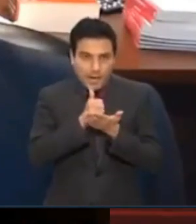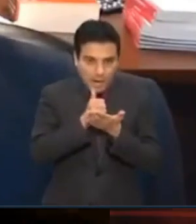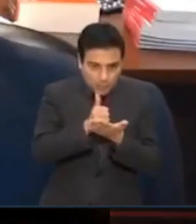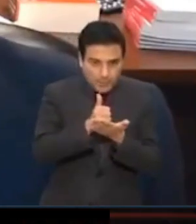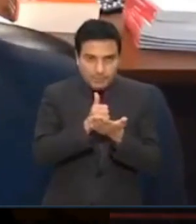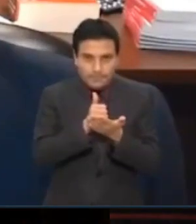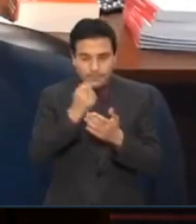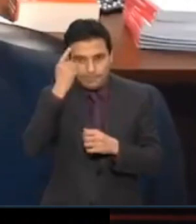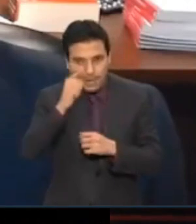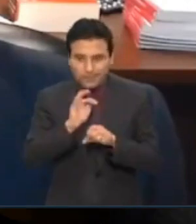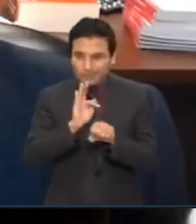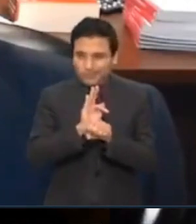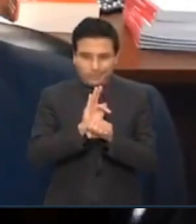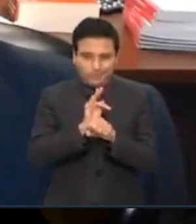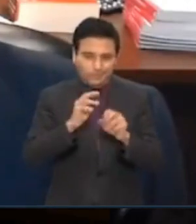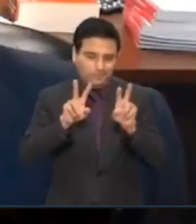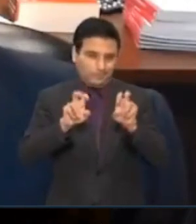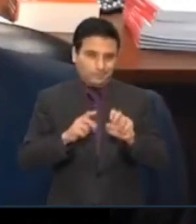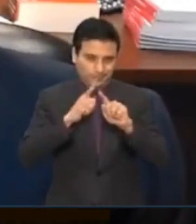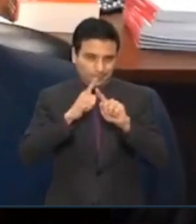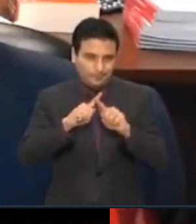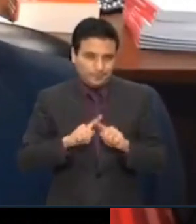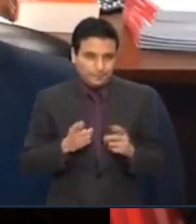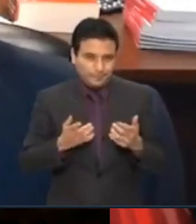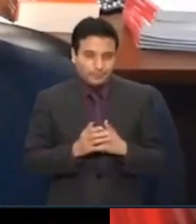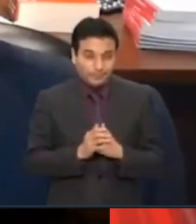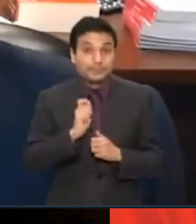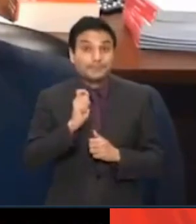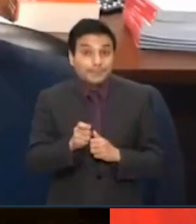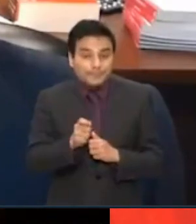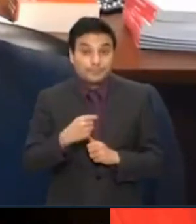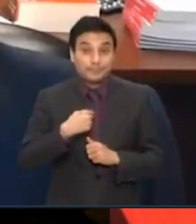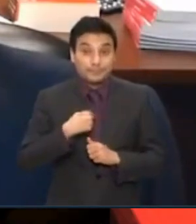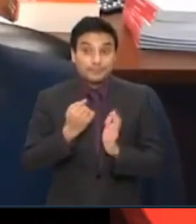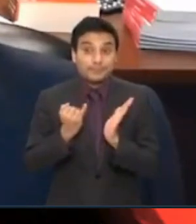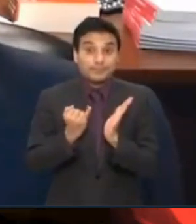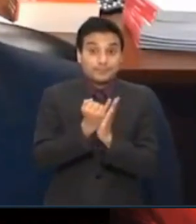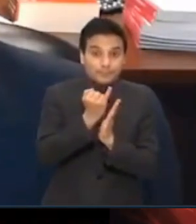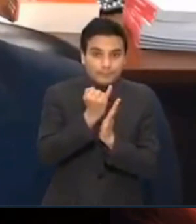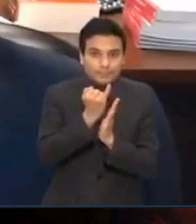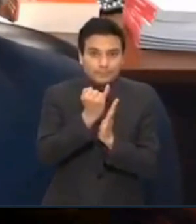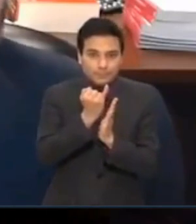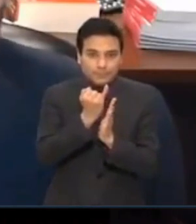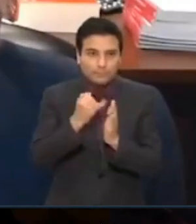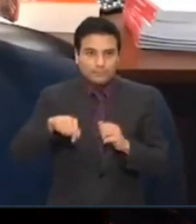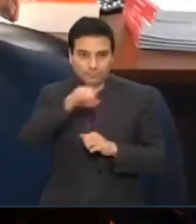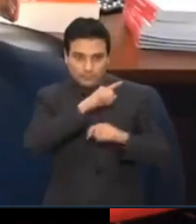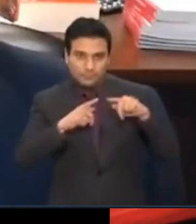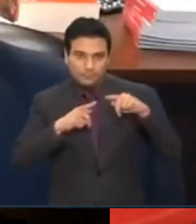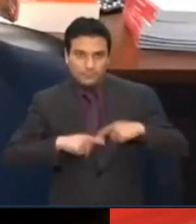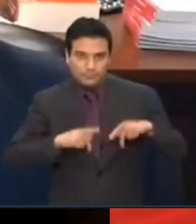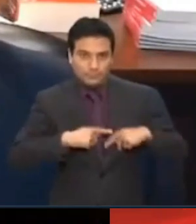en las fases posteriores del juego democrático, es decir, de actuar en nombre y por cuenta de estos. Lo que